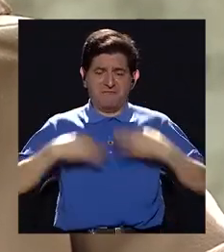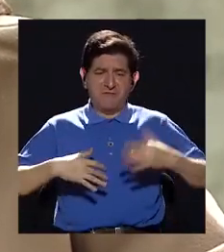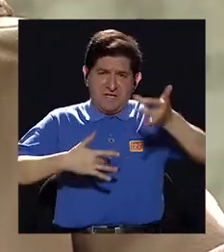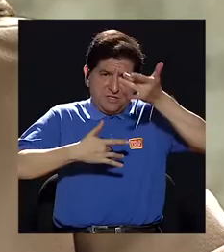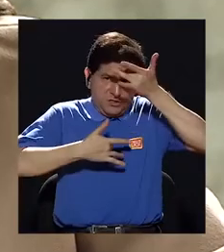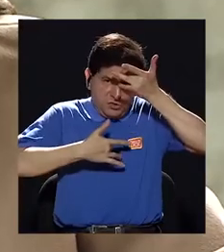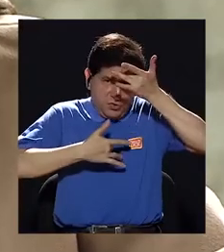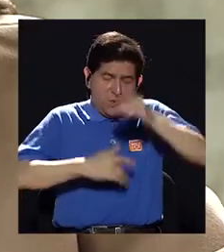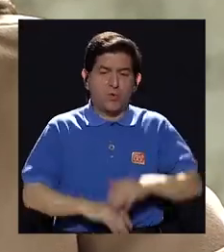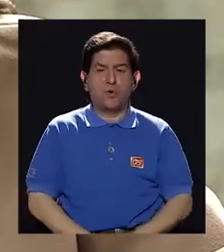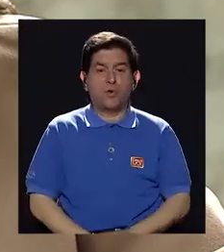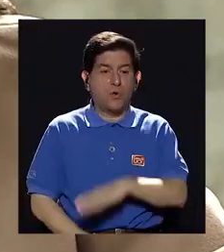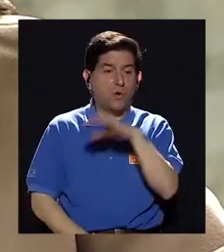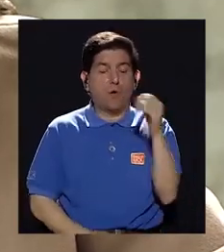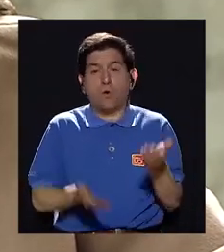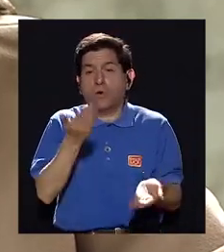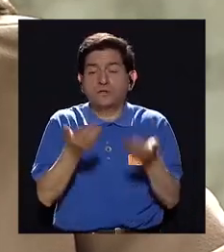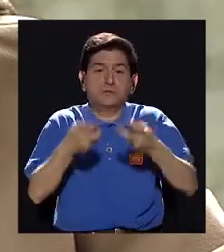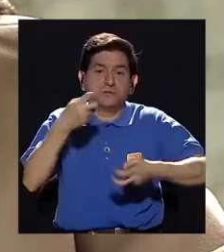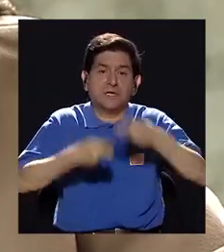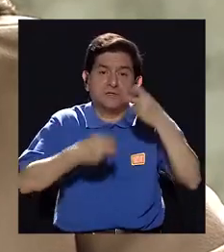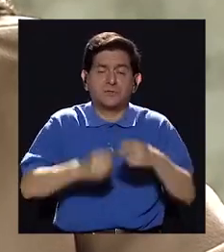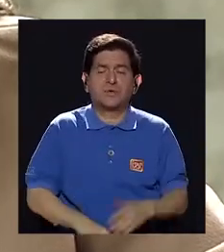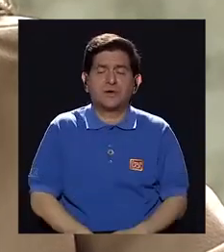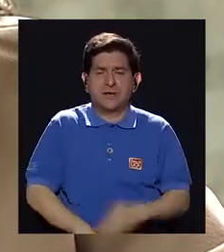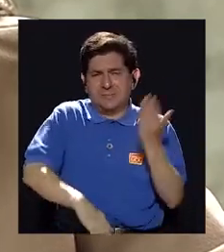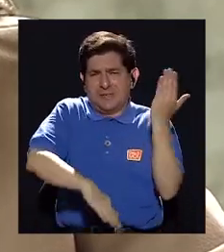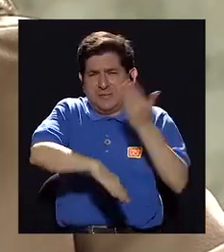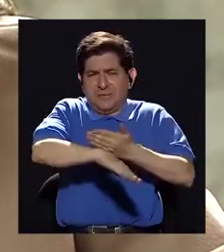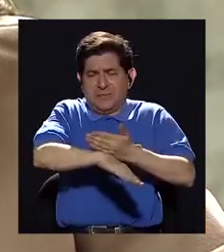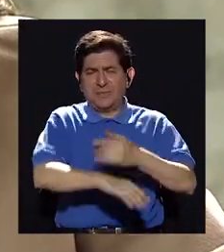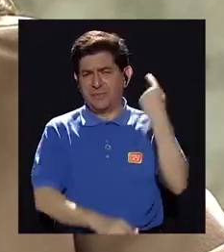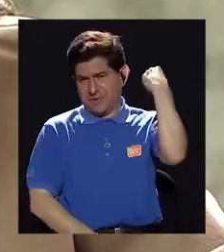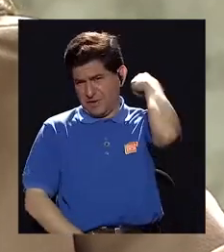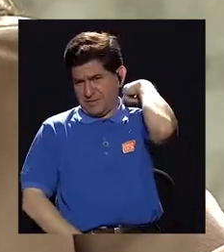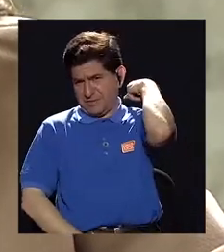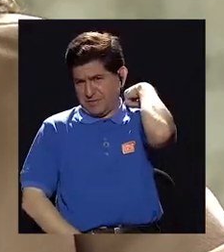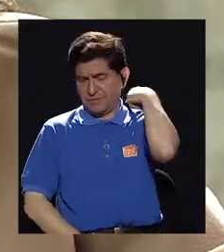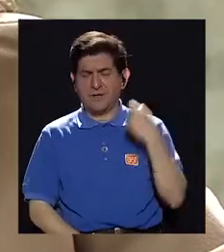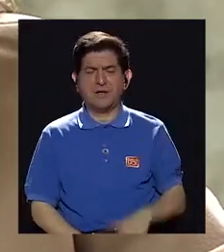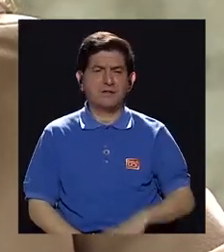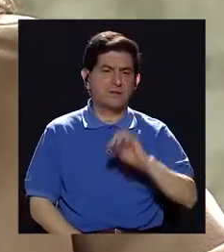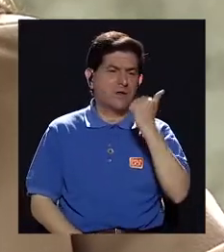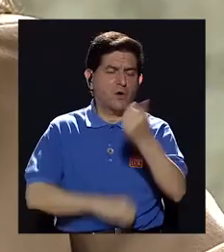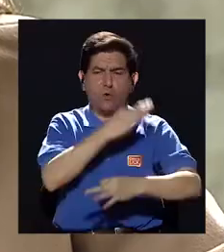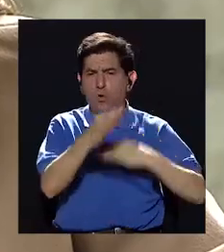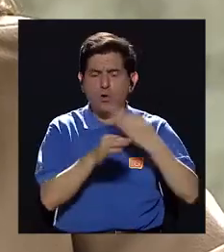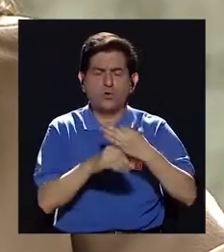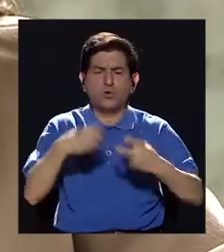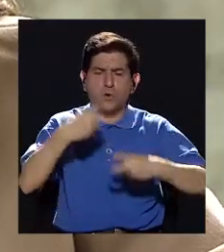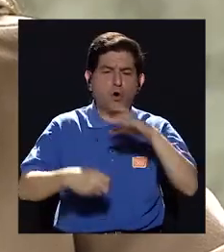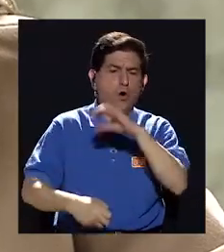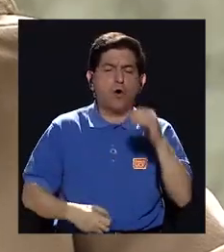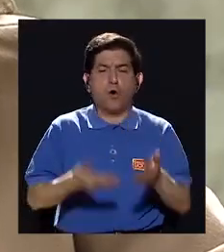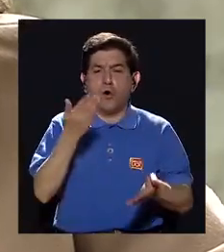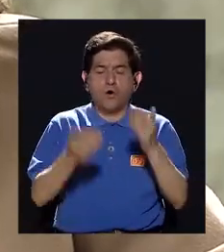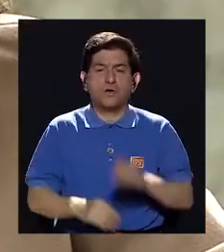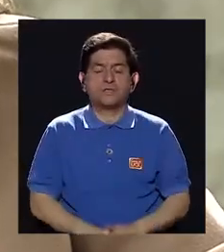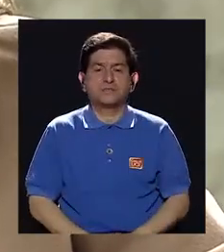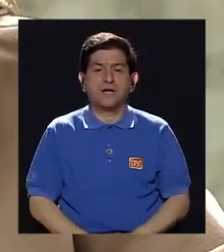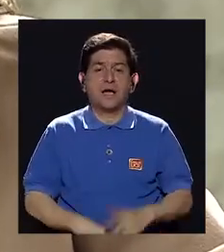fisiopatológicas, digamos, por algún problema de lesiones medulares, por otro tipo de problemas, o por